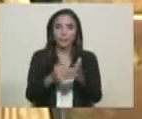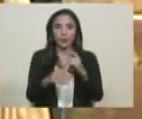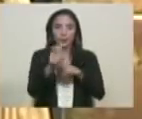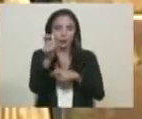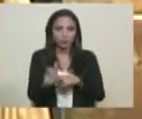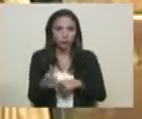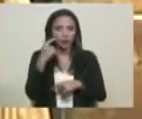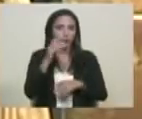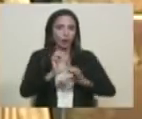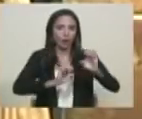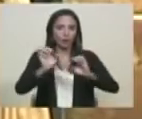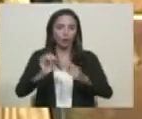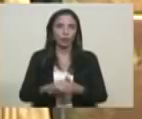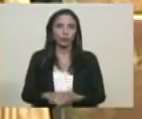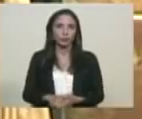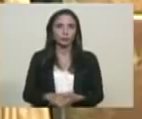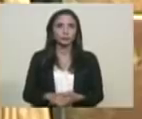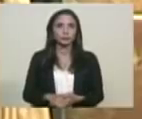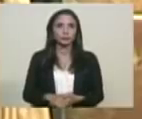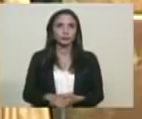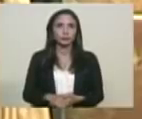protegiendo de manera muy especial a los sectores